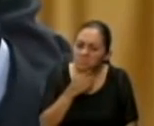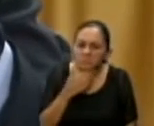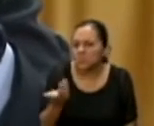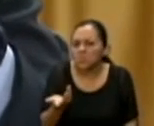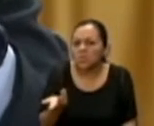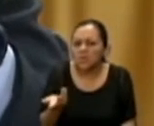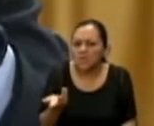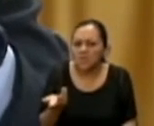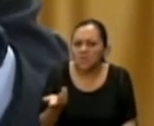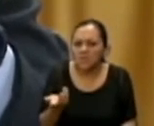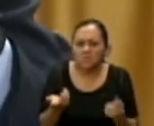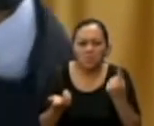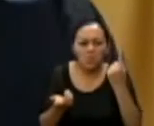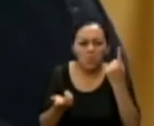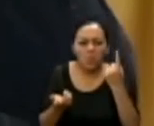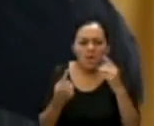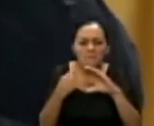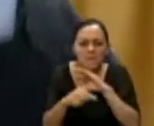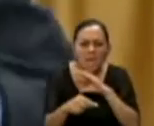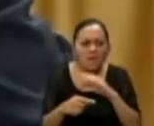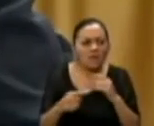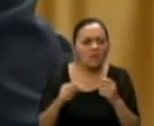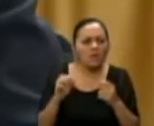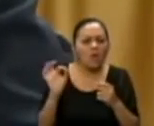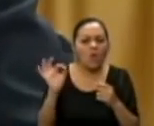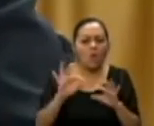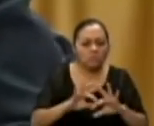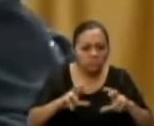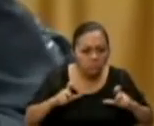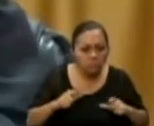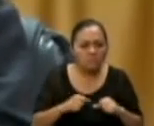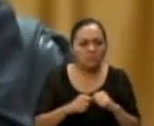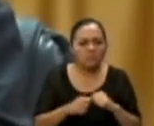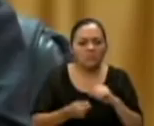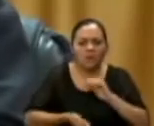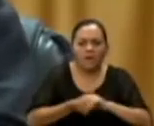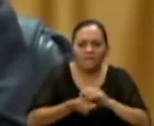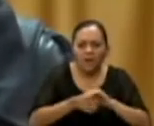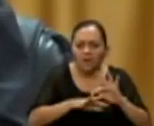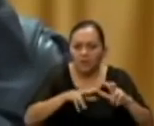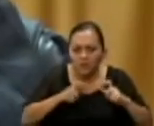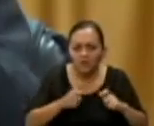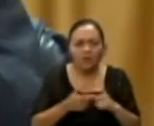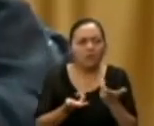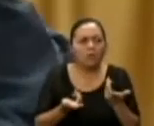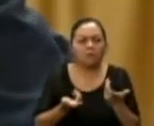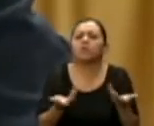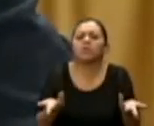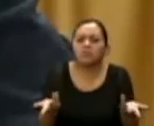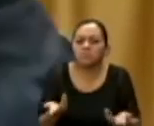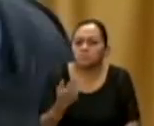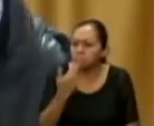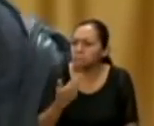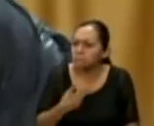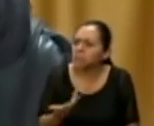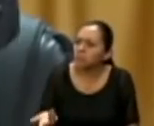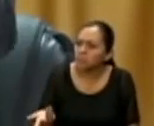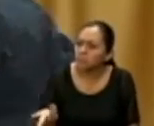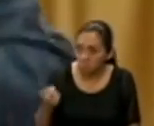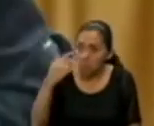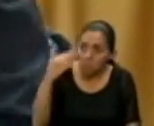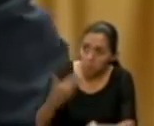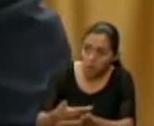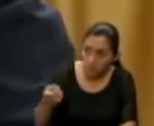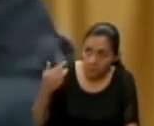un mail no sé que el que hayan ha quedado que diga que ecuador ha hecho esto lo otro me puede decir si usted tiene las pruebas